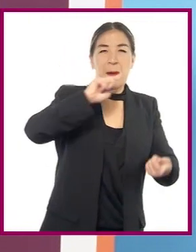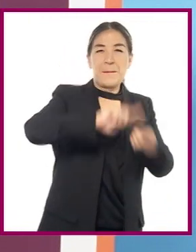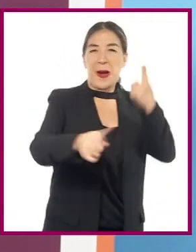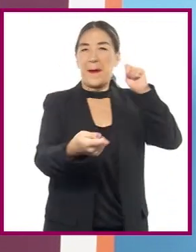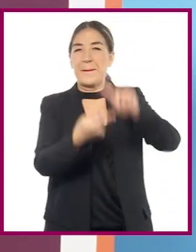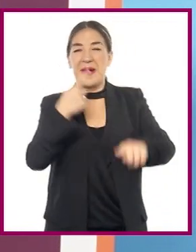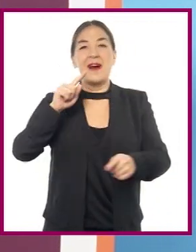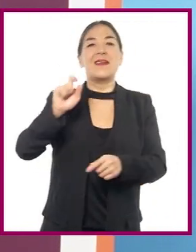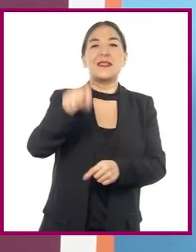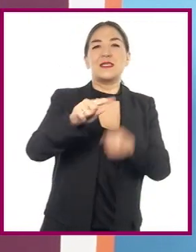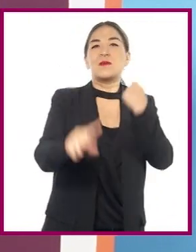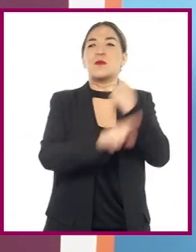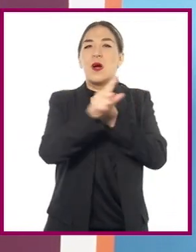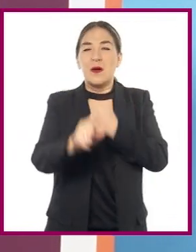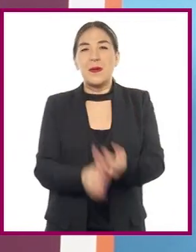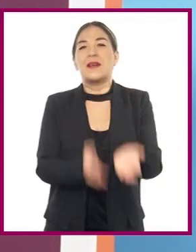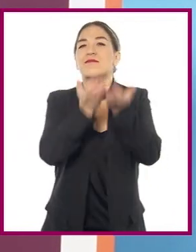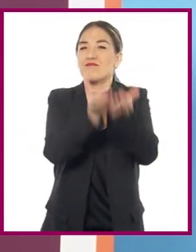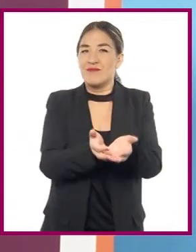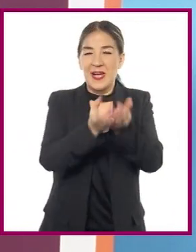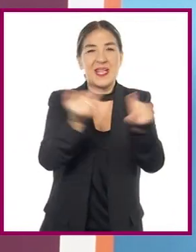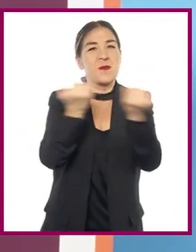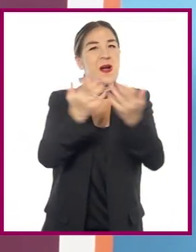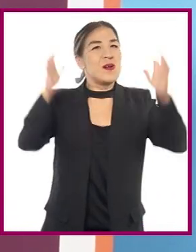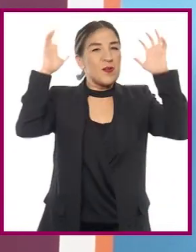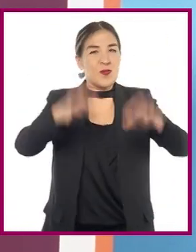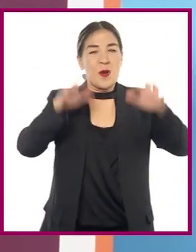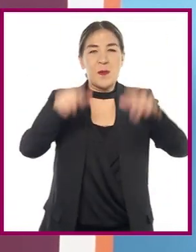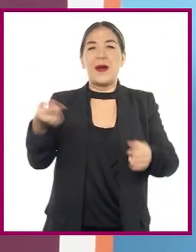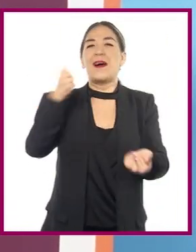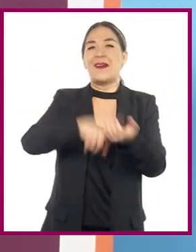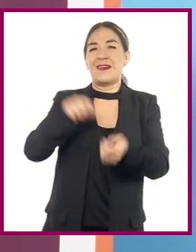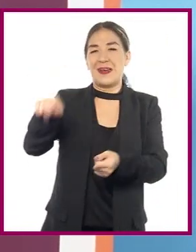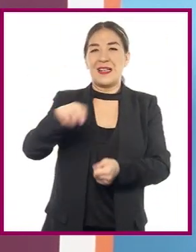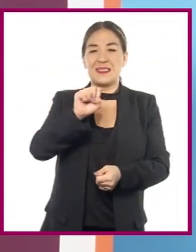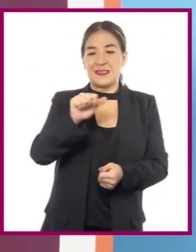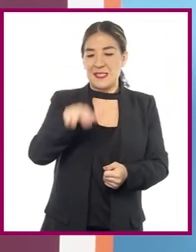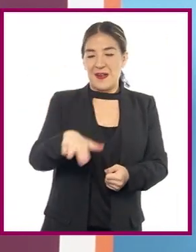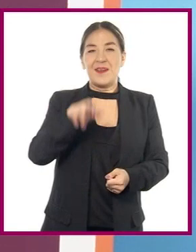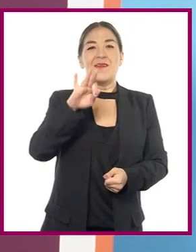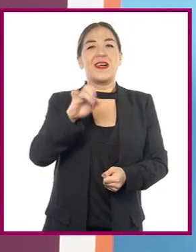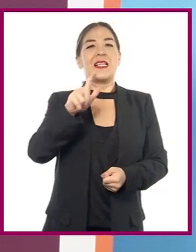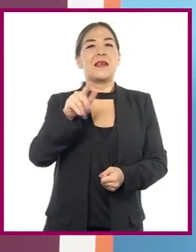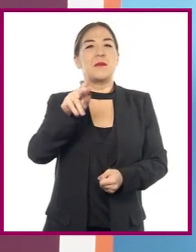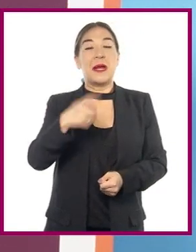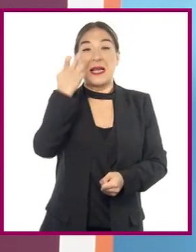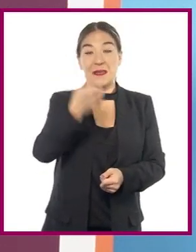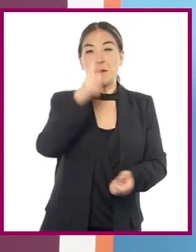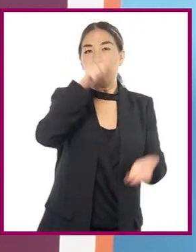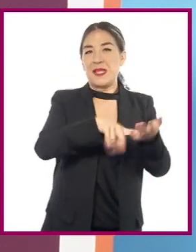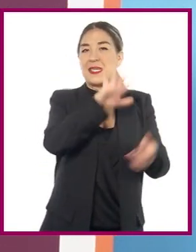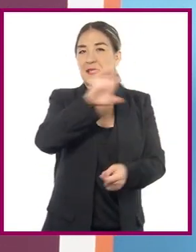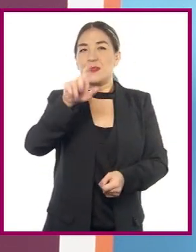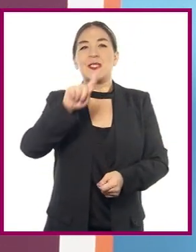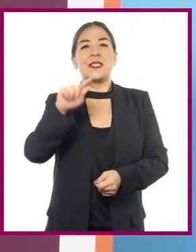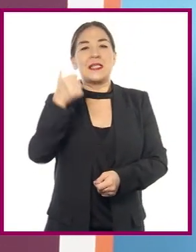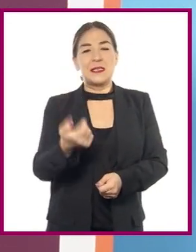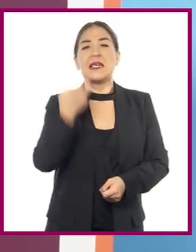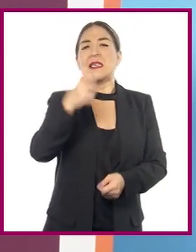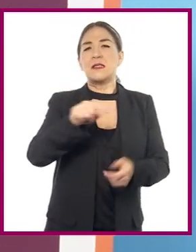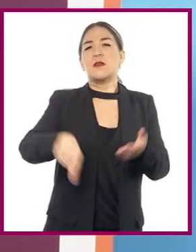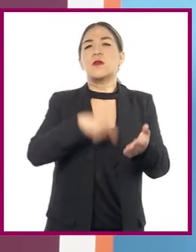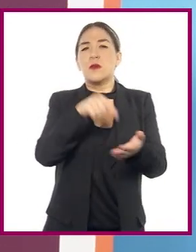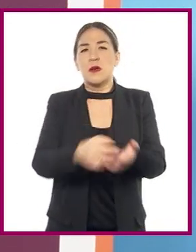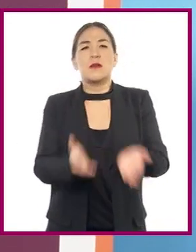incluso naufragios, como el ocurrido a la nave San Felipe en 1576, de la cual